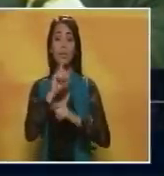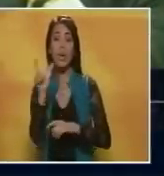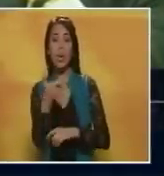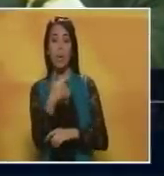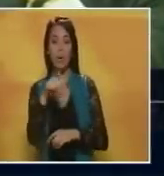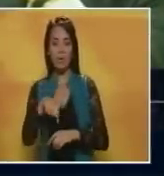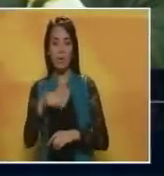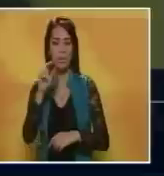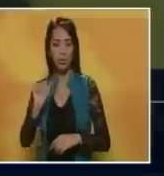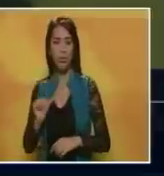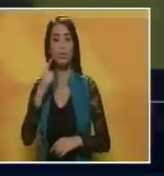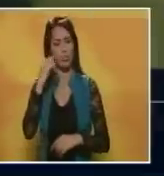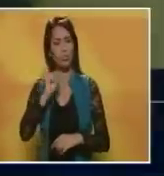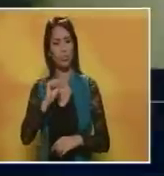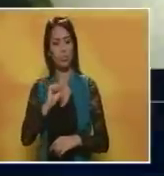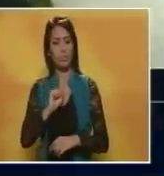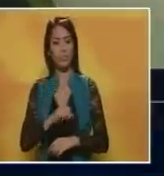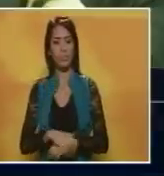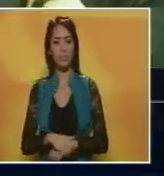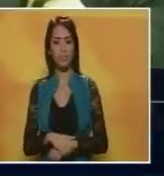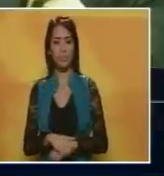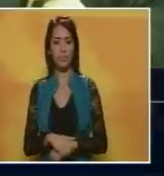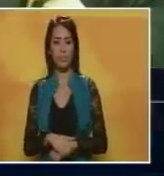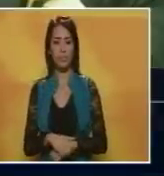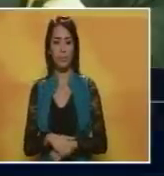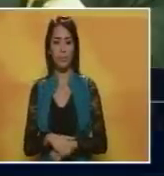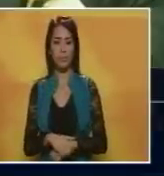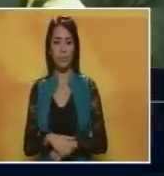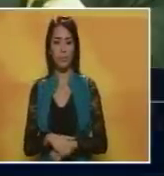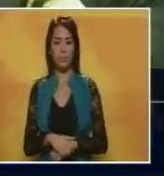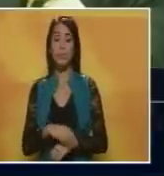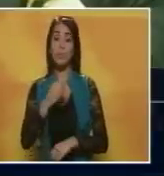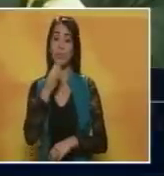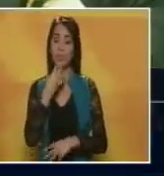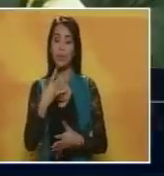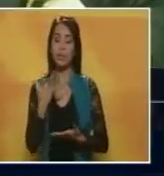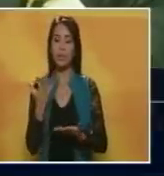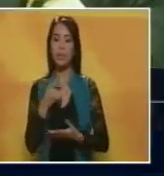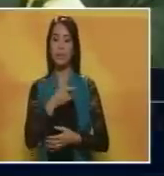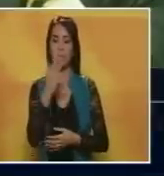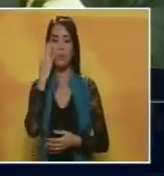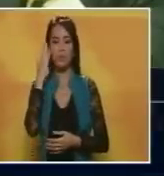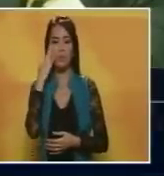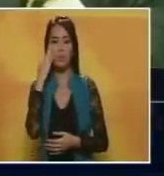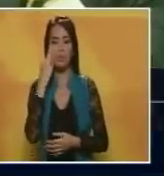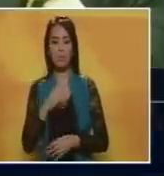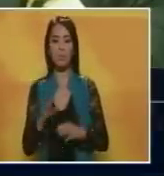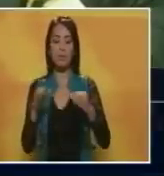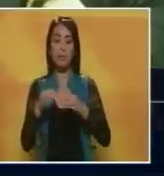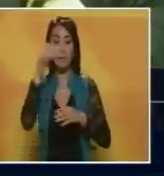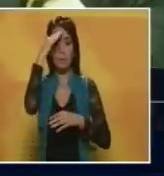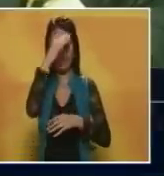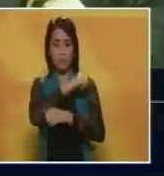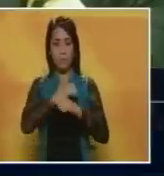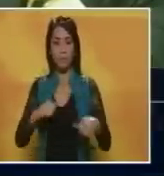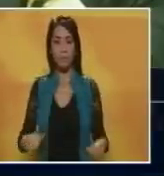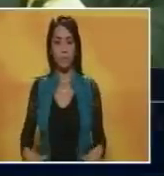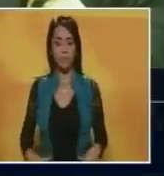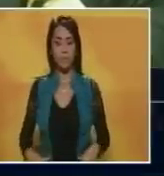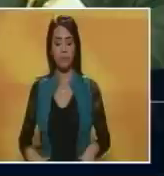aquí en el sur del estado correcto debes saber que nuestro ejército una fuerza armada no